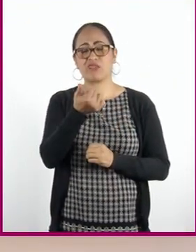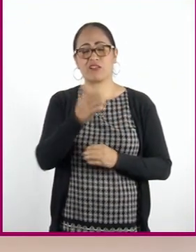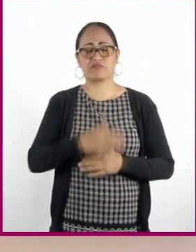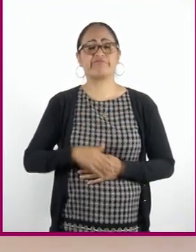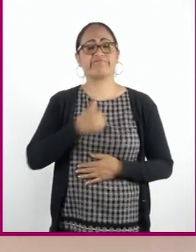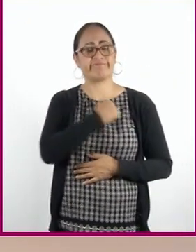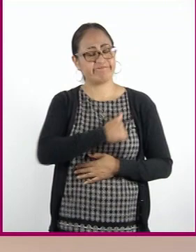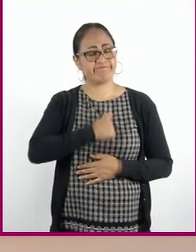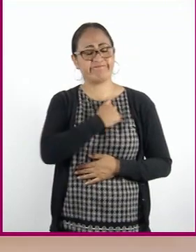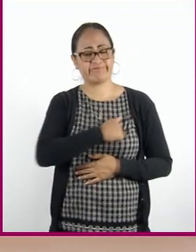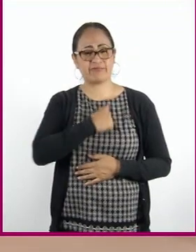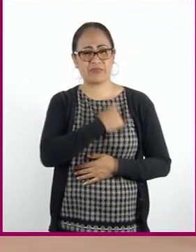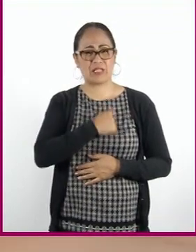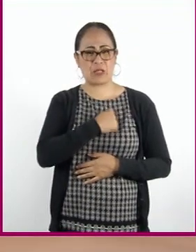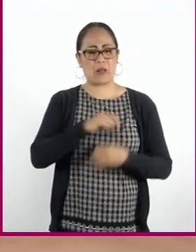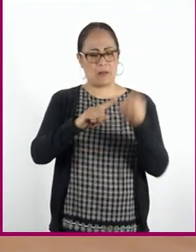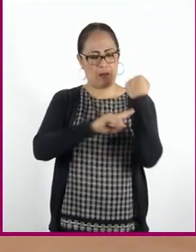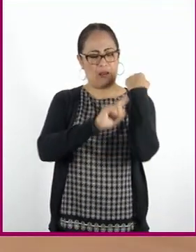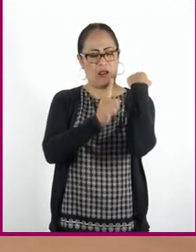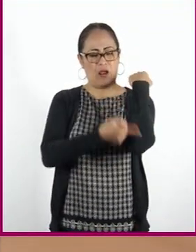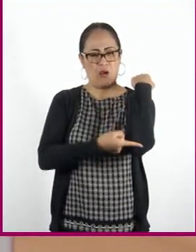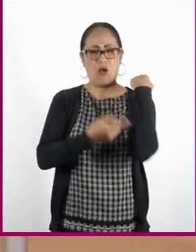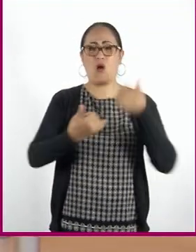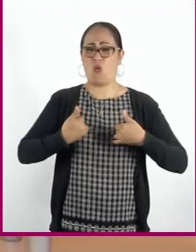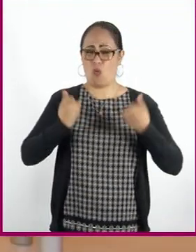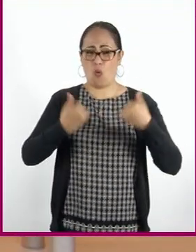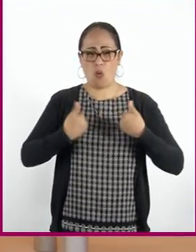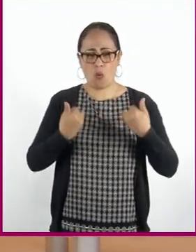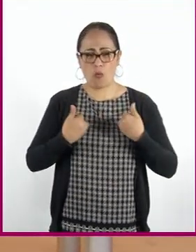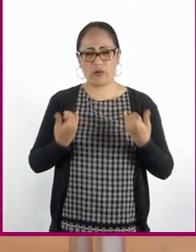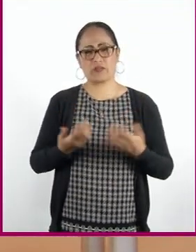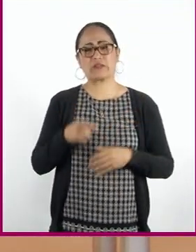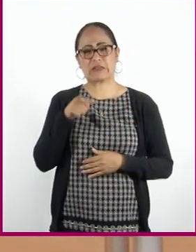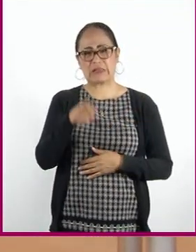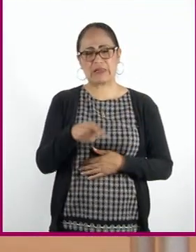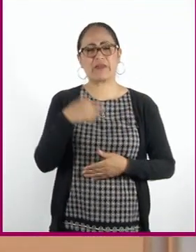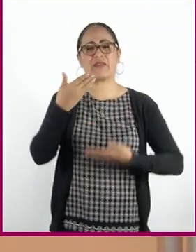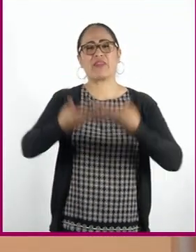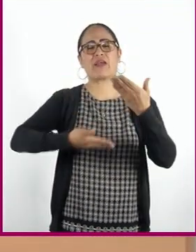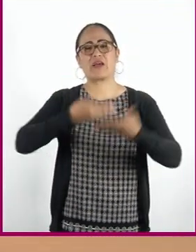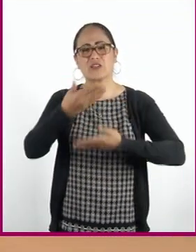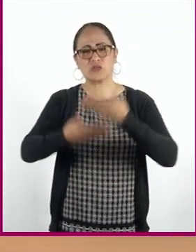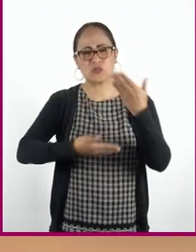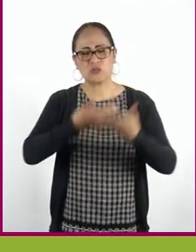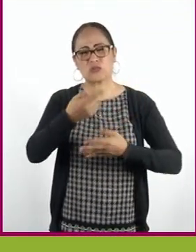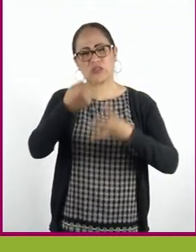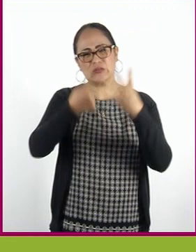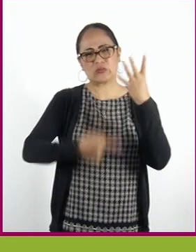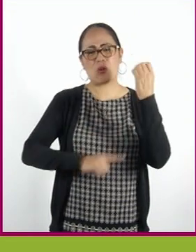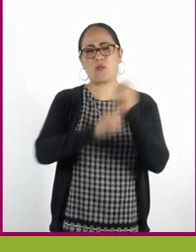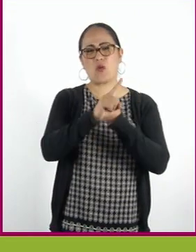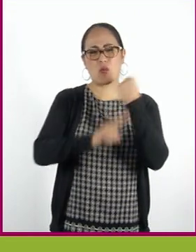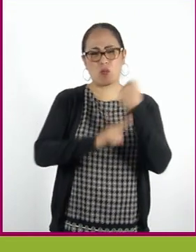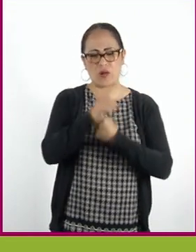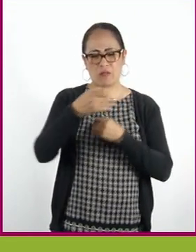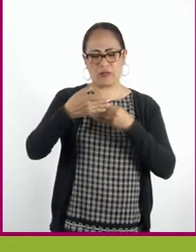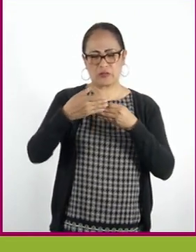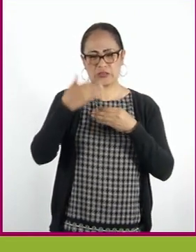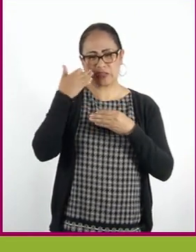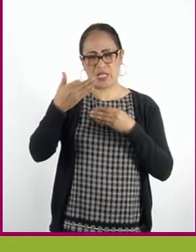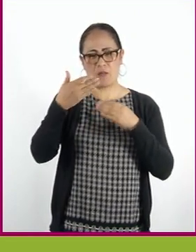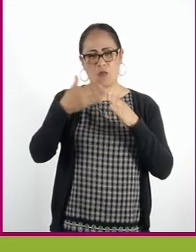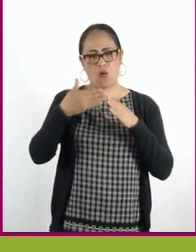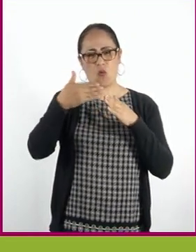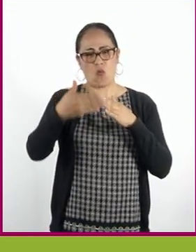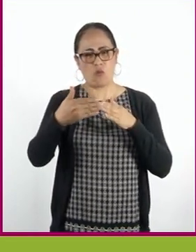Lamentablemente, tener un embarazo precoz o adolescente podría tener implicaciones a corto, mediano y largo plazo, no